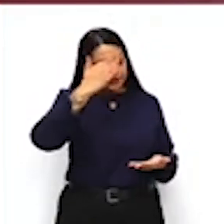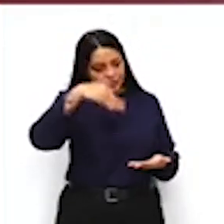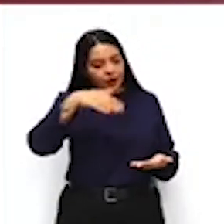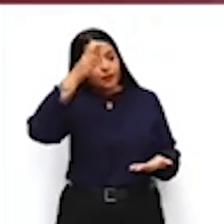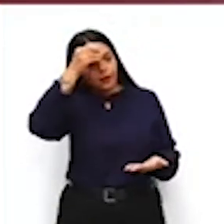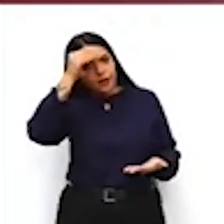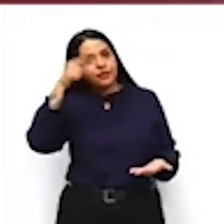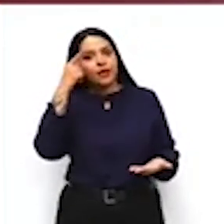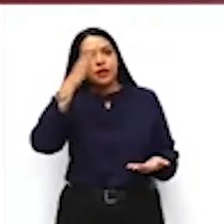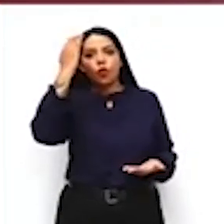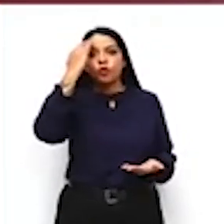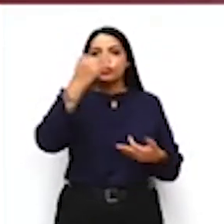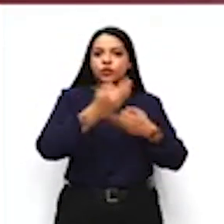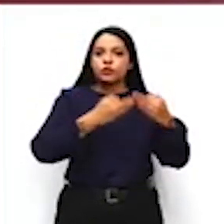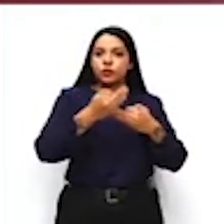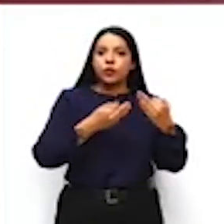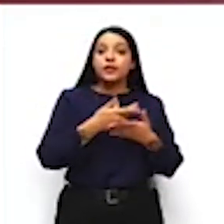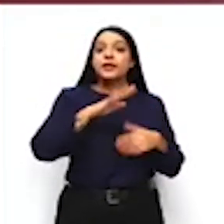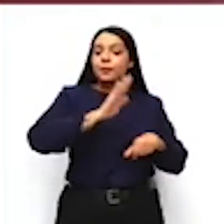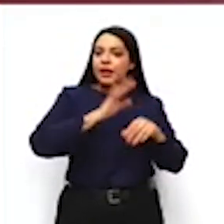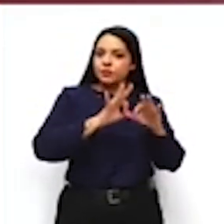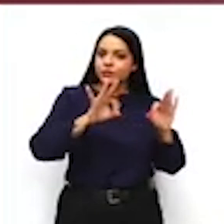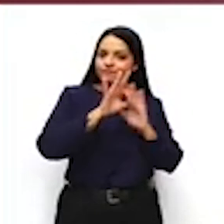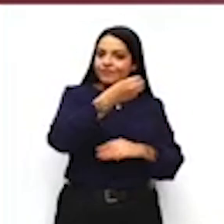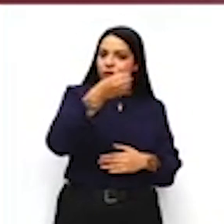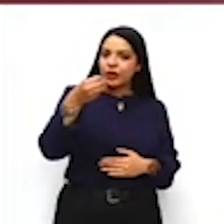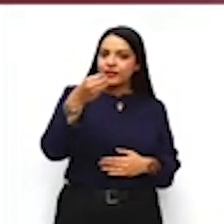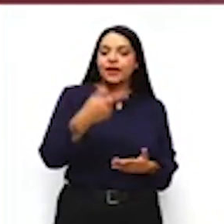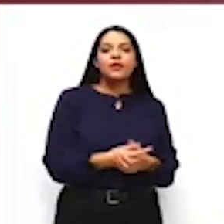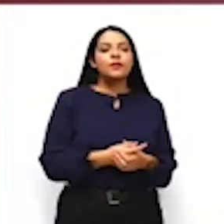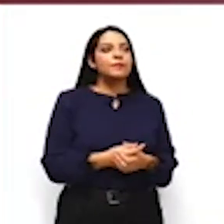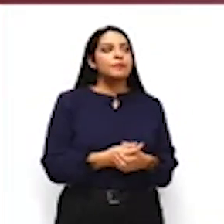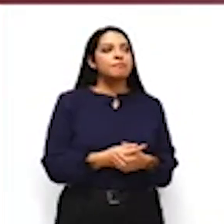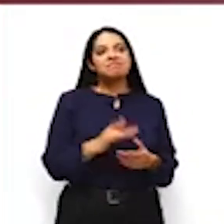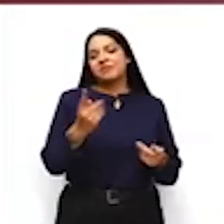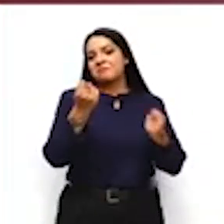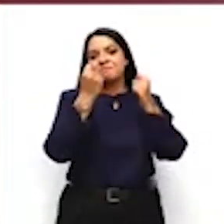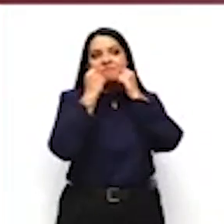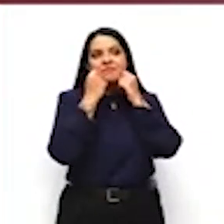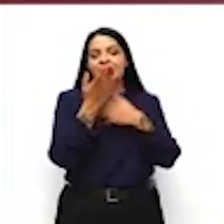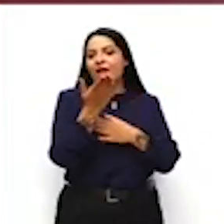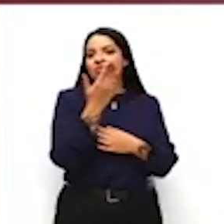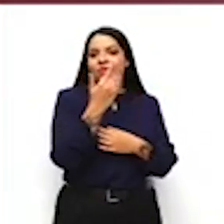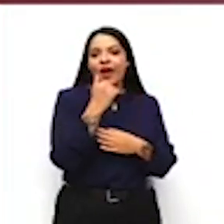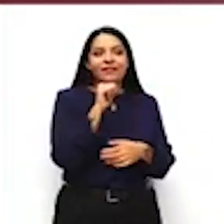cuando hay un pueblo organizado, pues no hay campaña ni